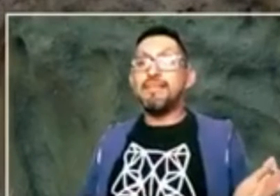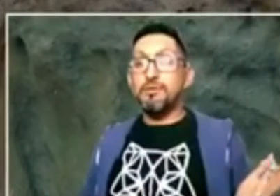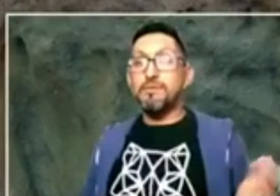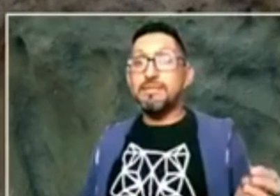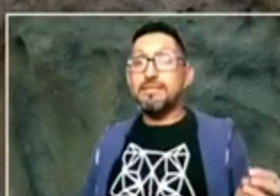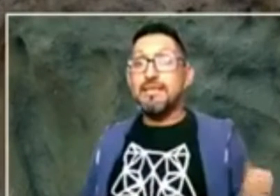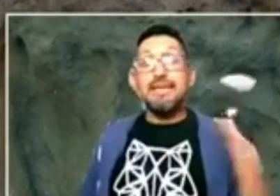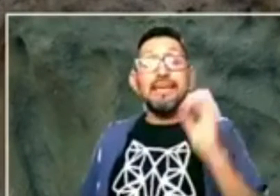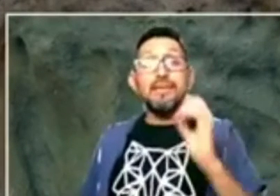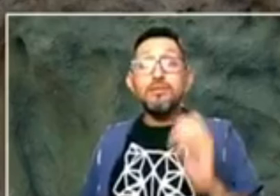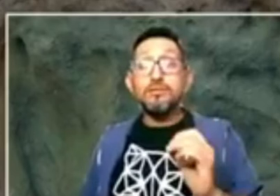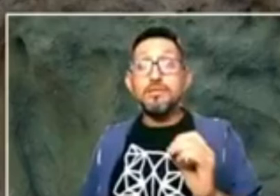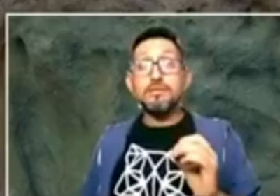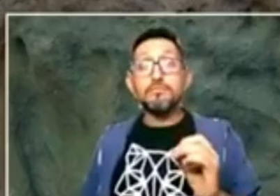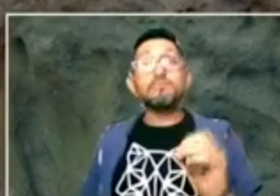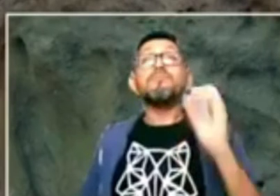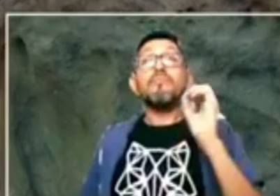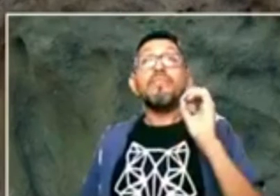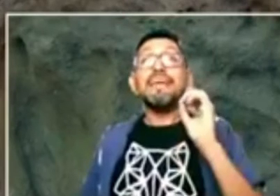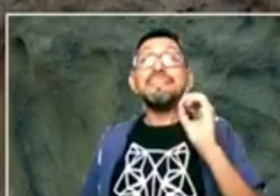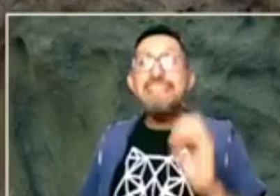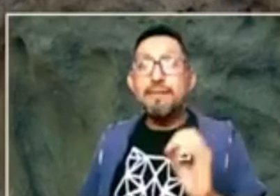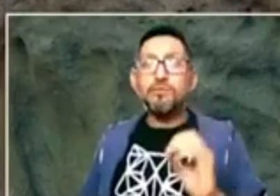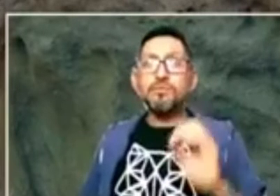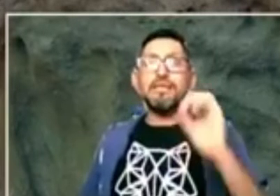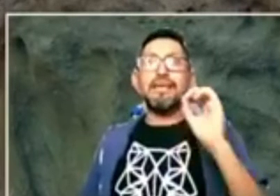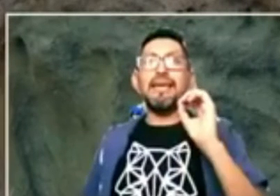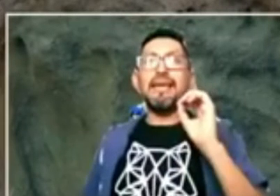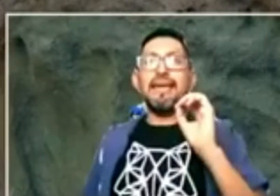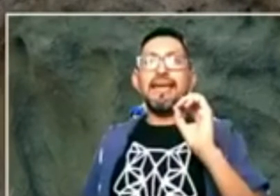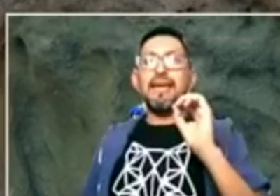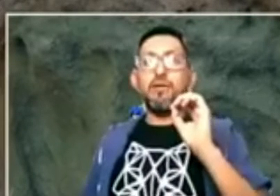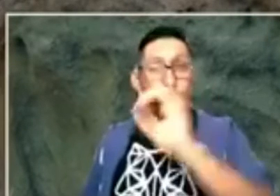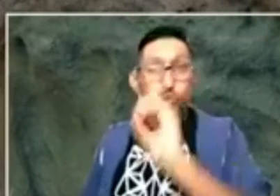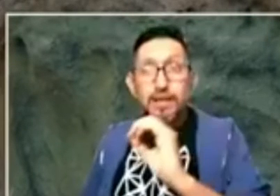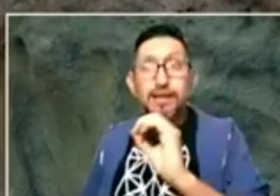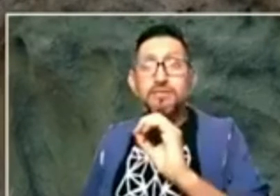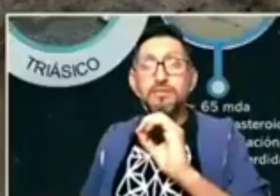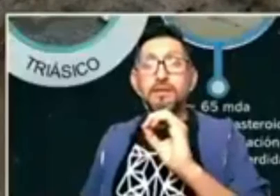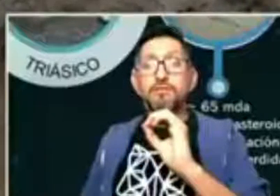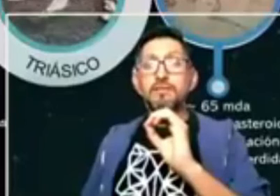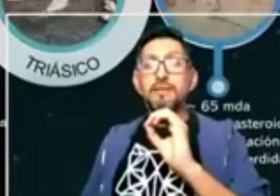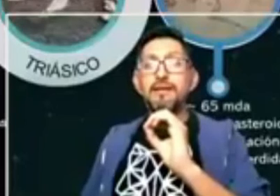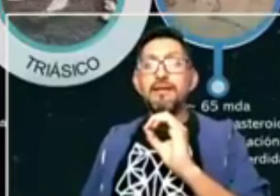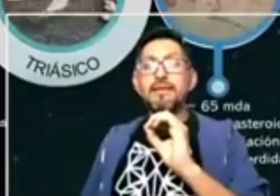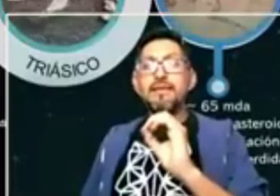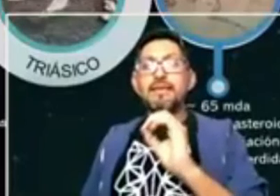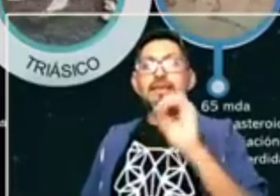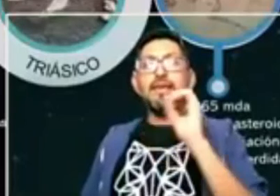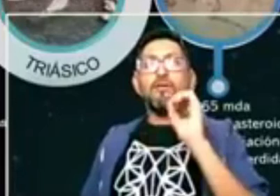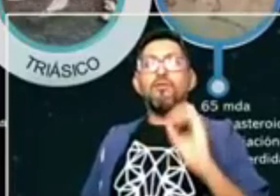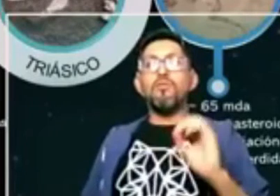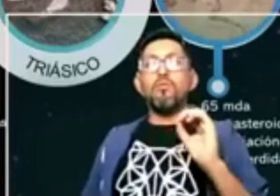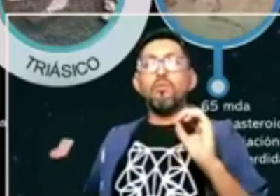parte de la biodiversidad. Entonces, estamos con muy buenas razones para conservar